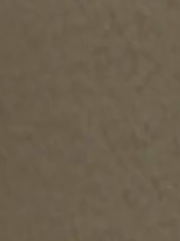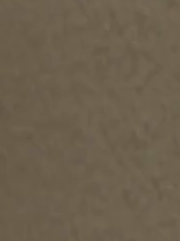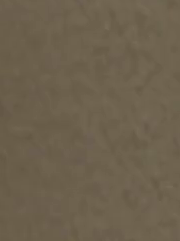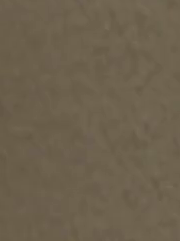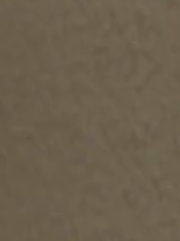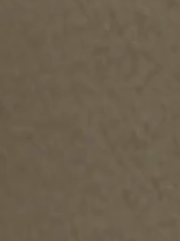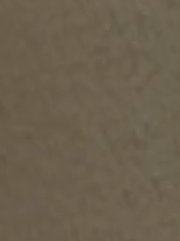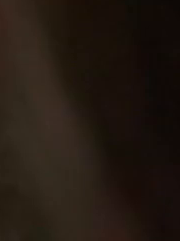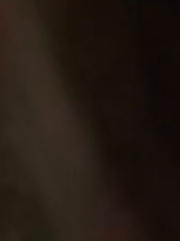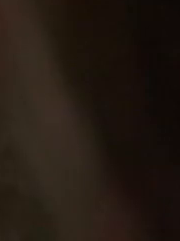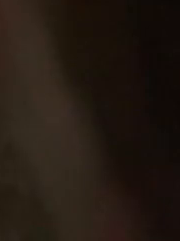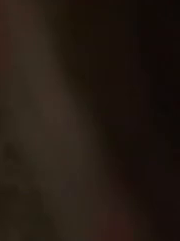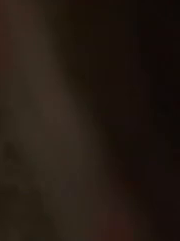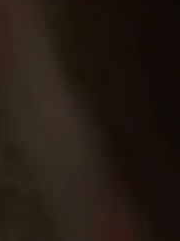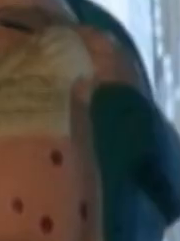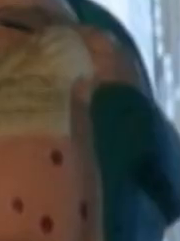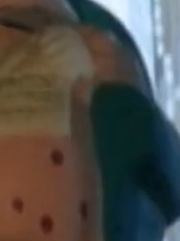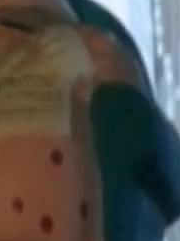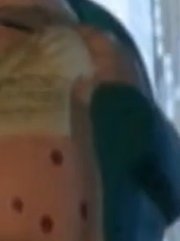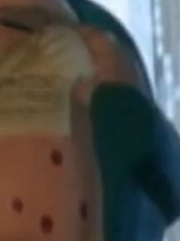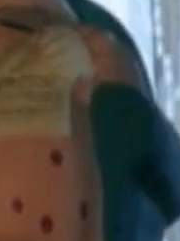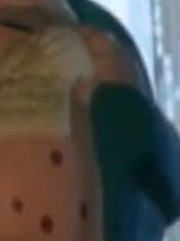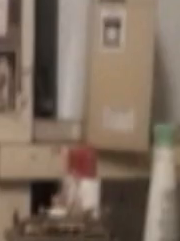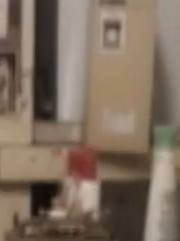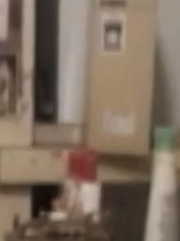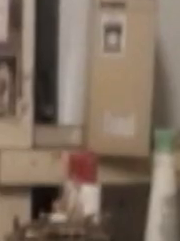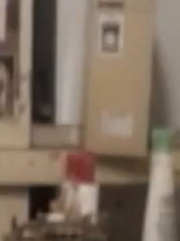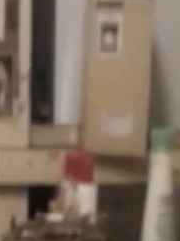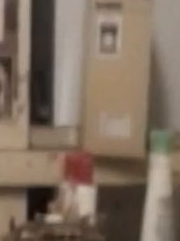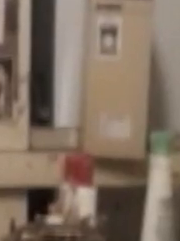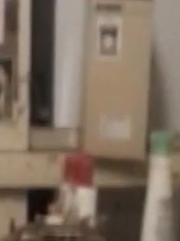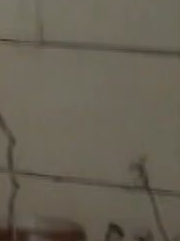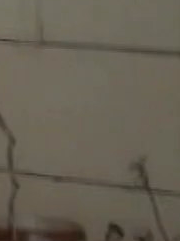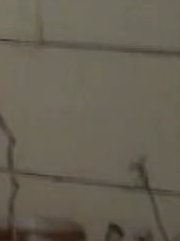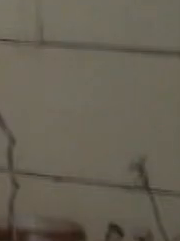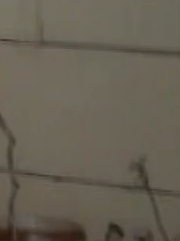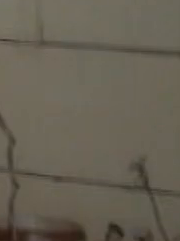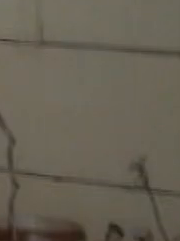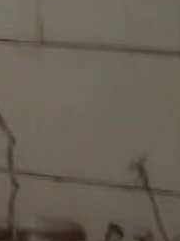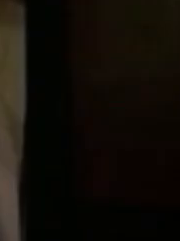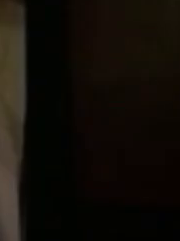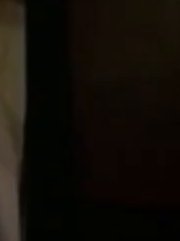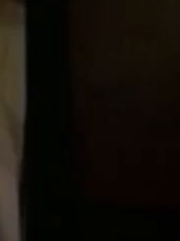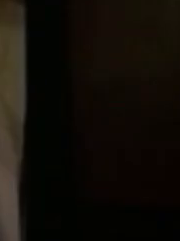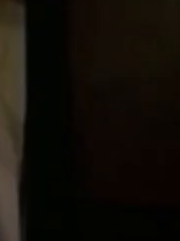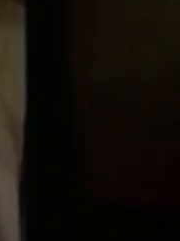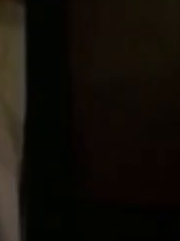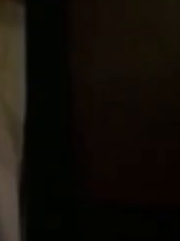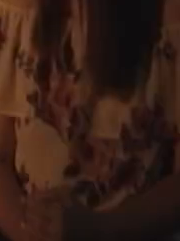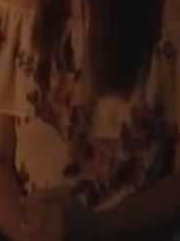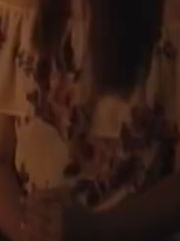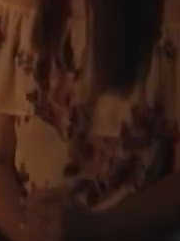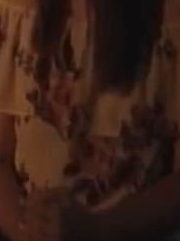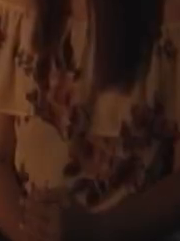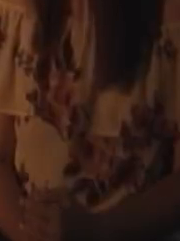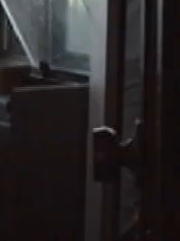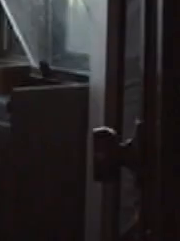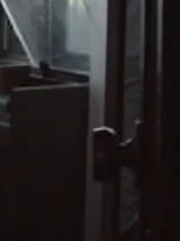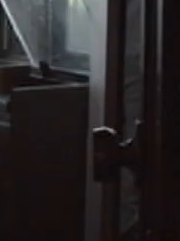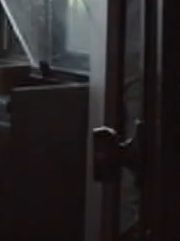El amor, uno de los sentimientos más profundos, nos lleva a diferentes historias en Cine